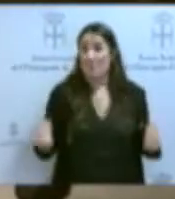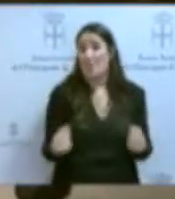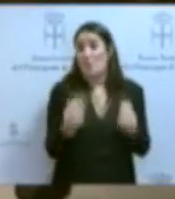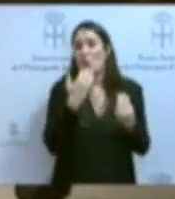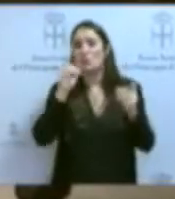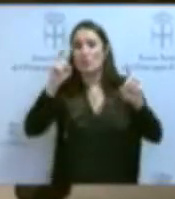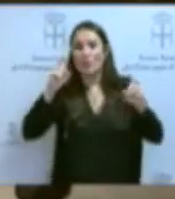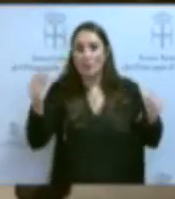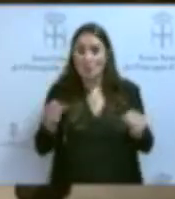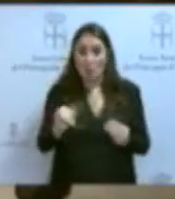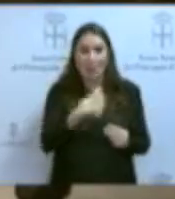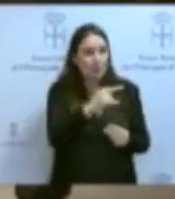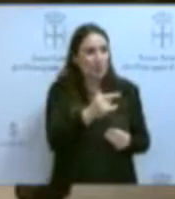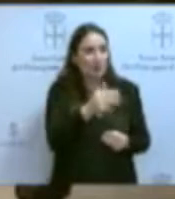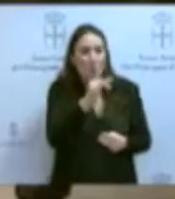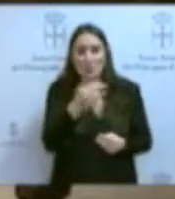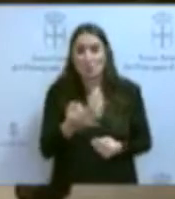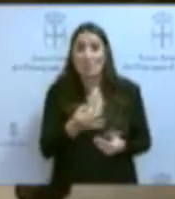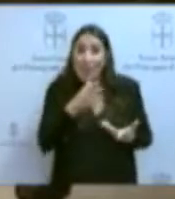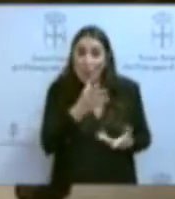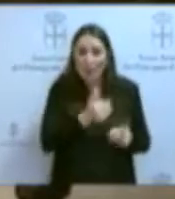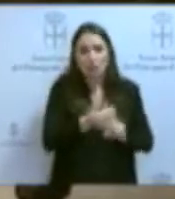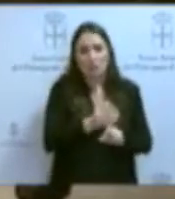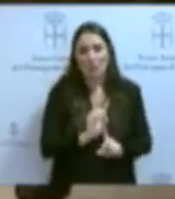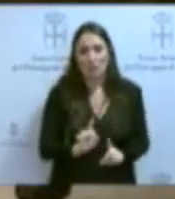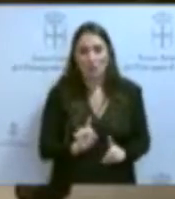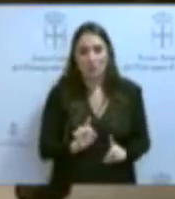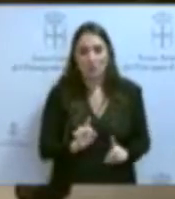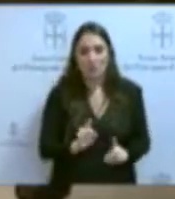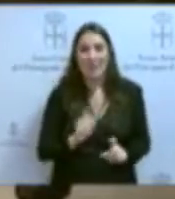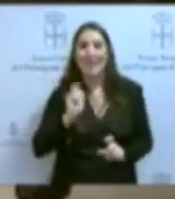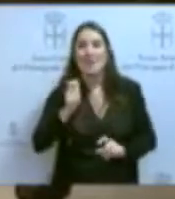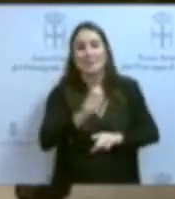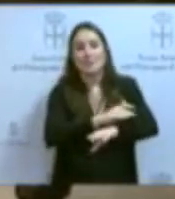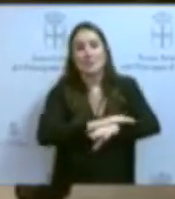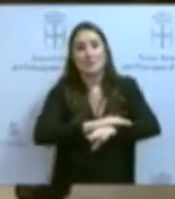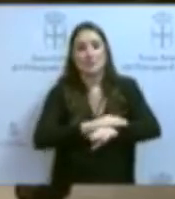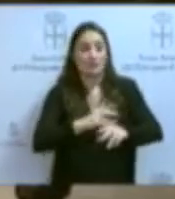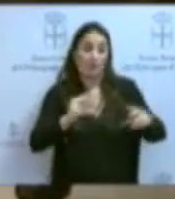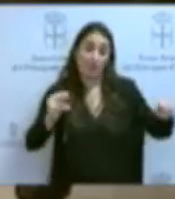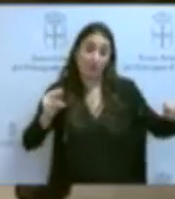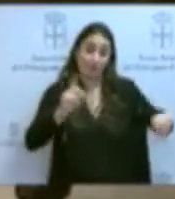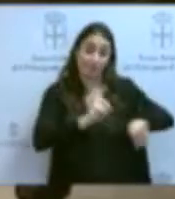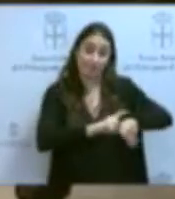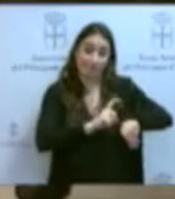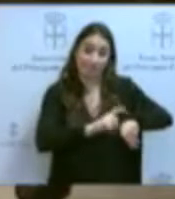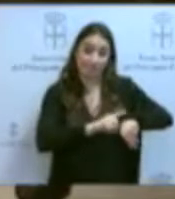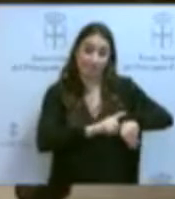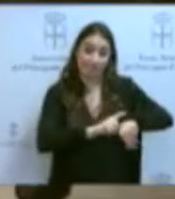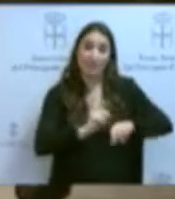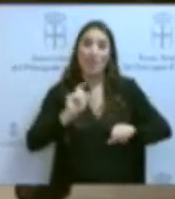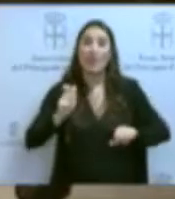eso precisamente es lo que no están consiguiendo. Un excongresista... Señor León, su tiempo ha concluido. Un excongresista